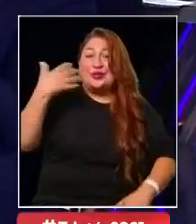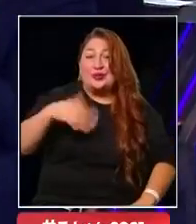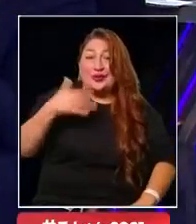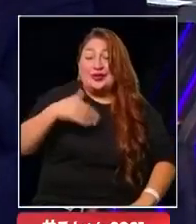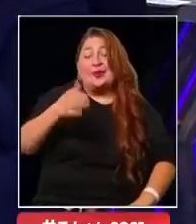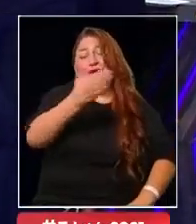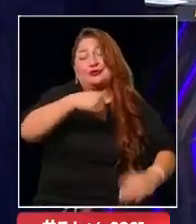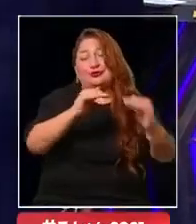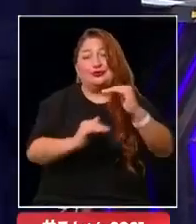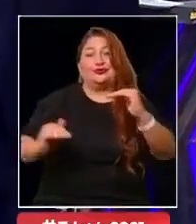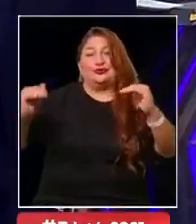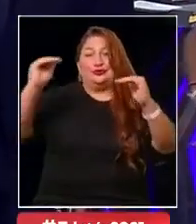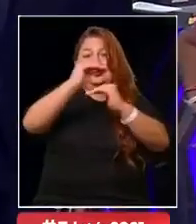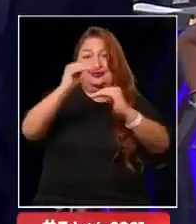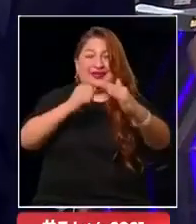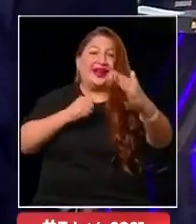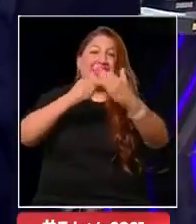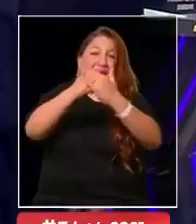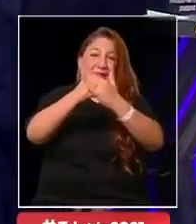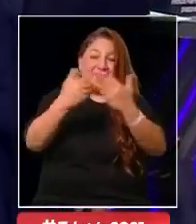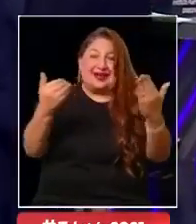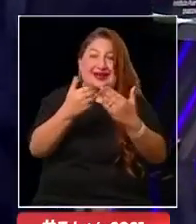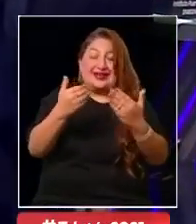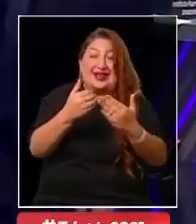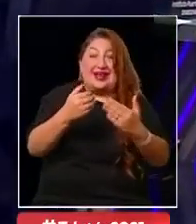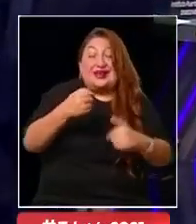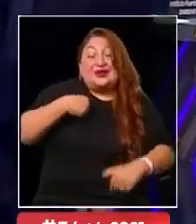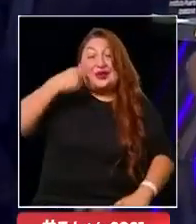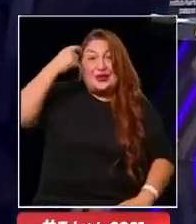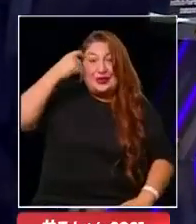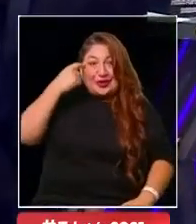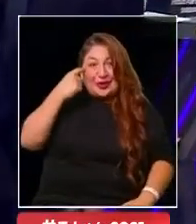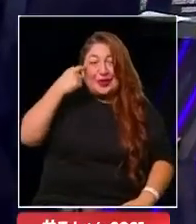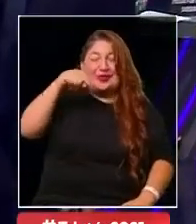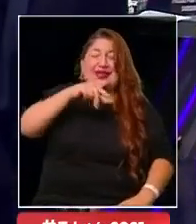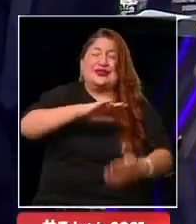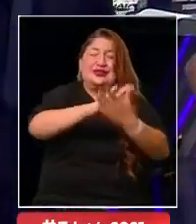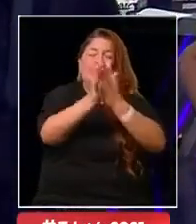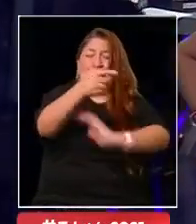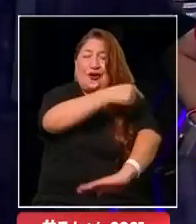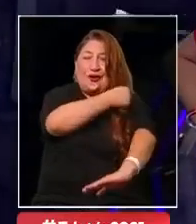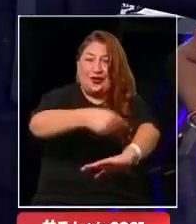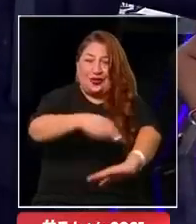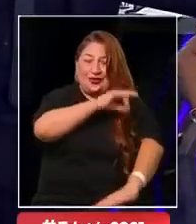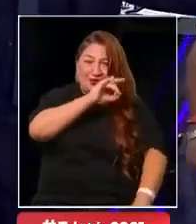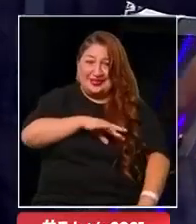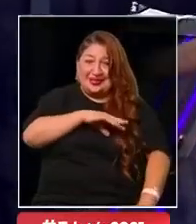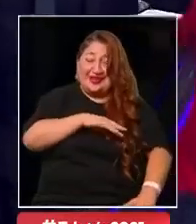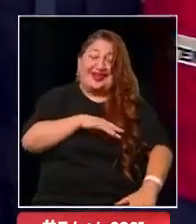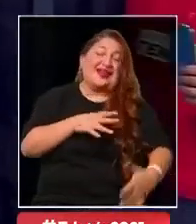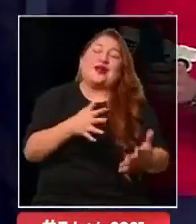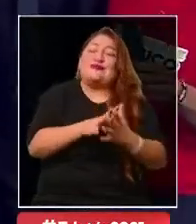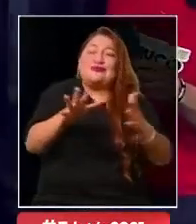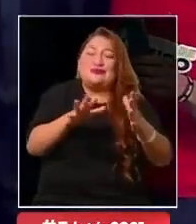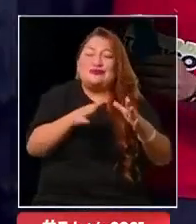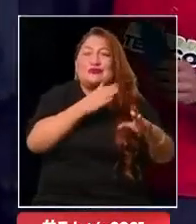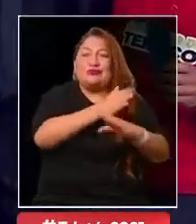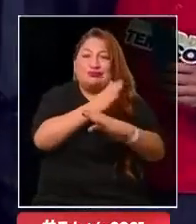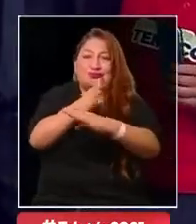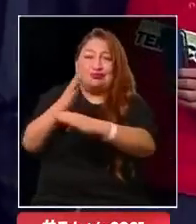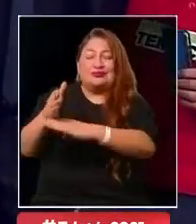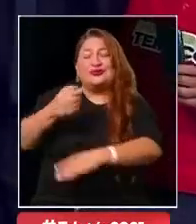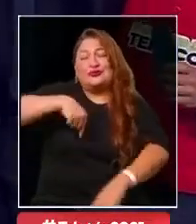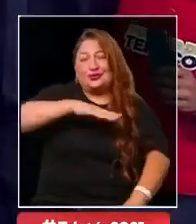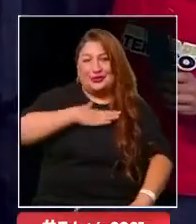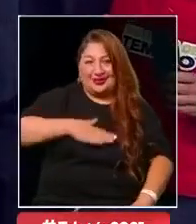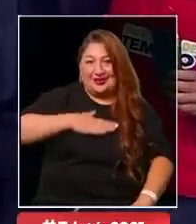superar la meta yo creo por el movimiento que vimos que hubo en todo chile es que nosotros queríamos algo así